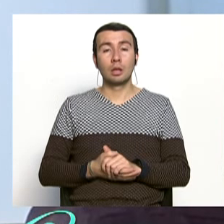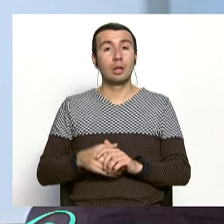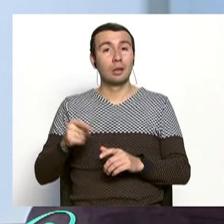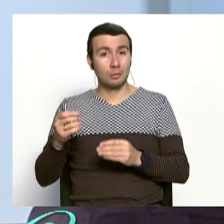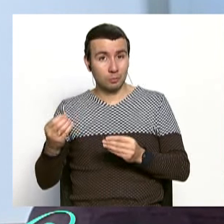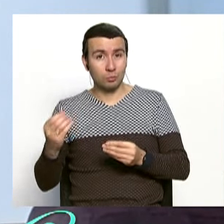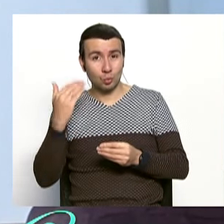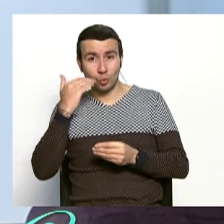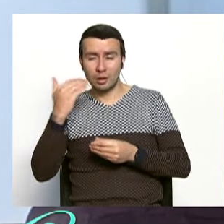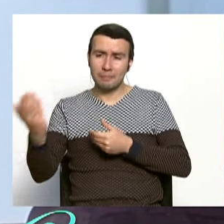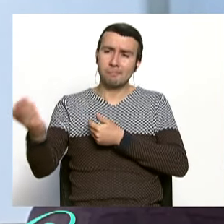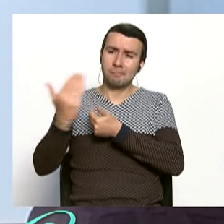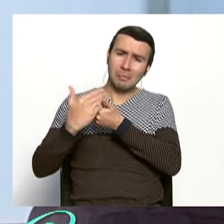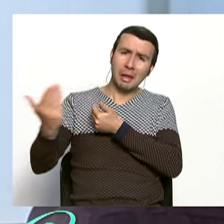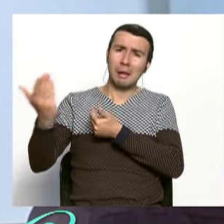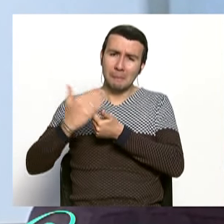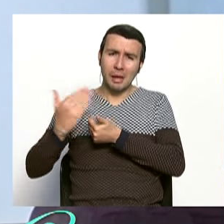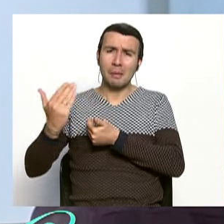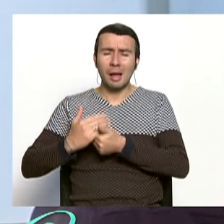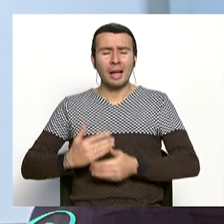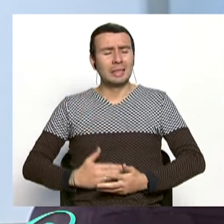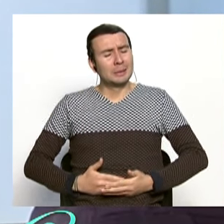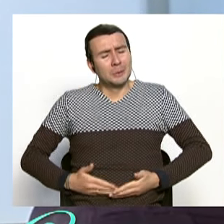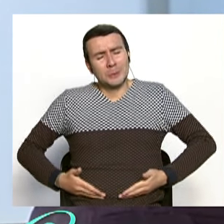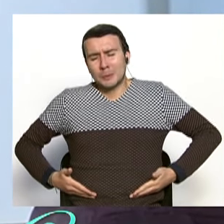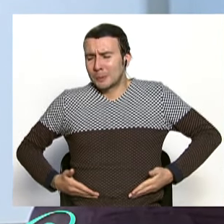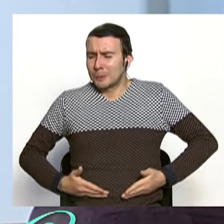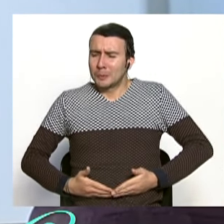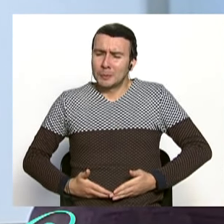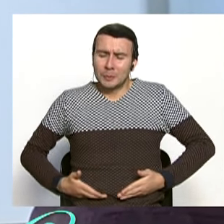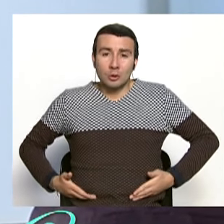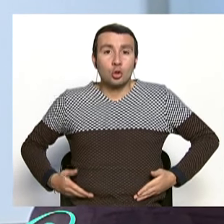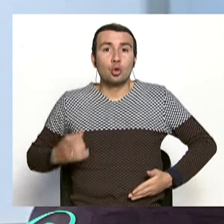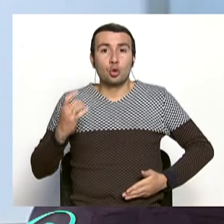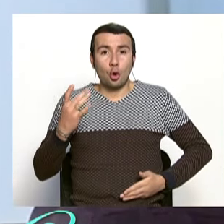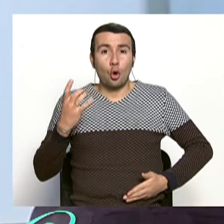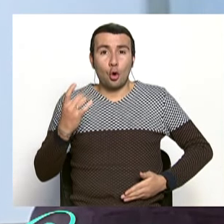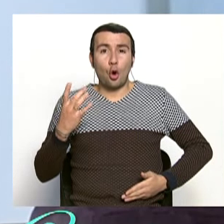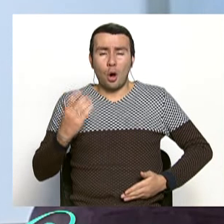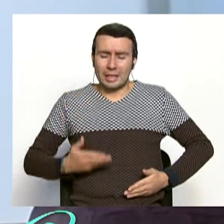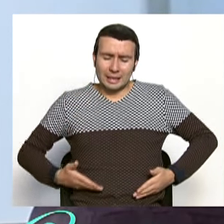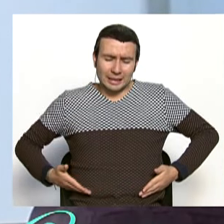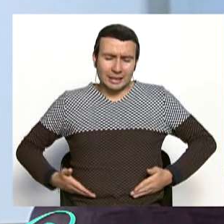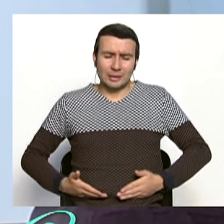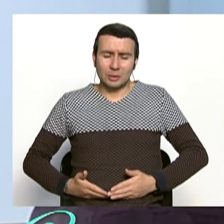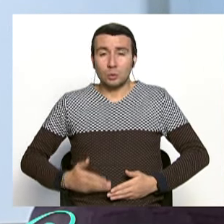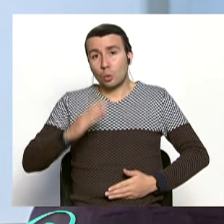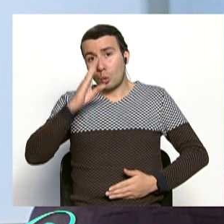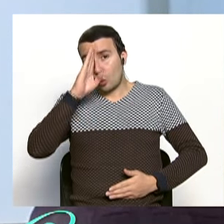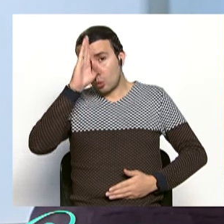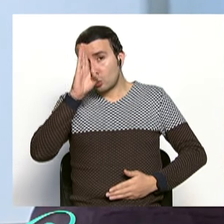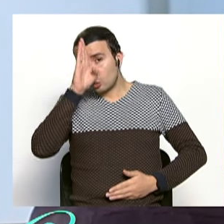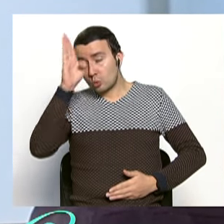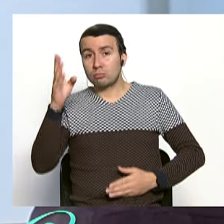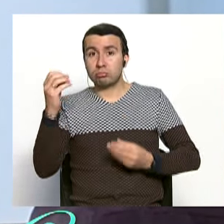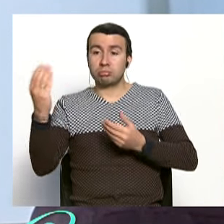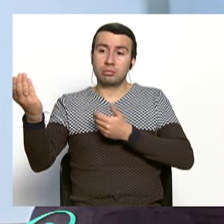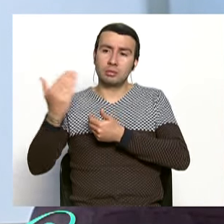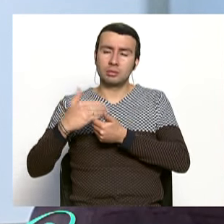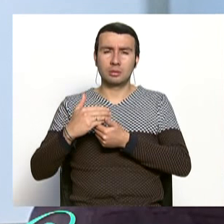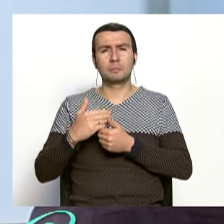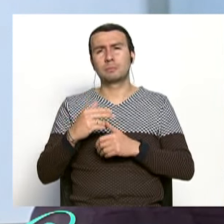pélvico quizás sea una de las más frecuentes en ginecología porque se estima que a lo largo de la vida